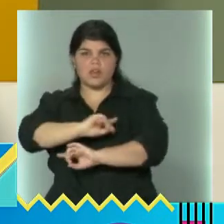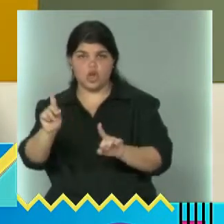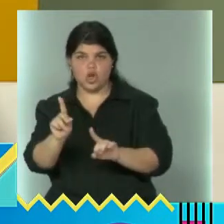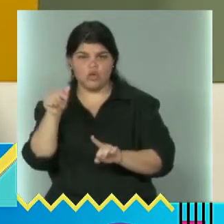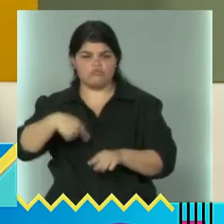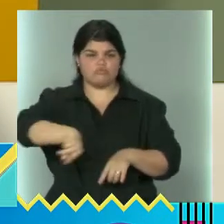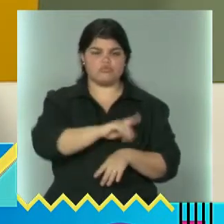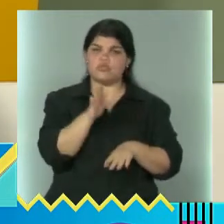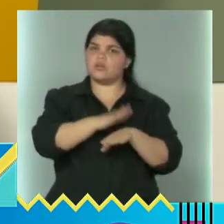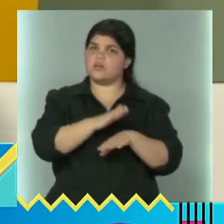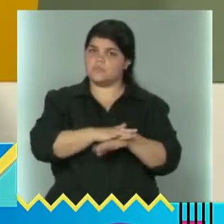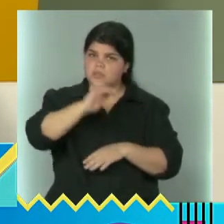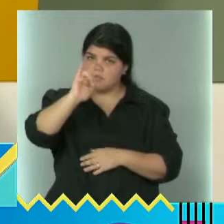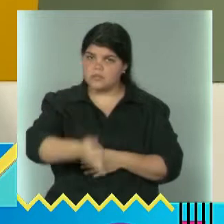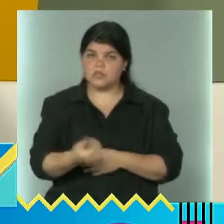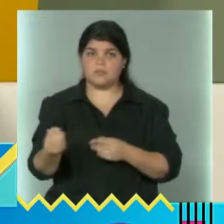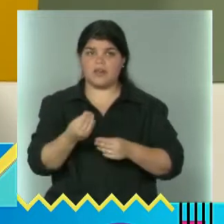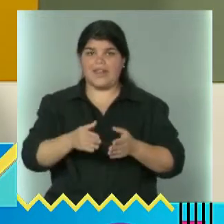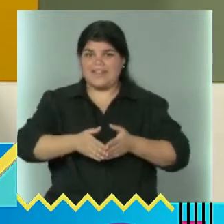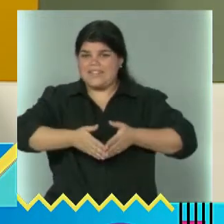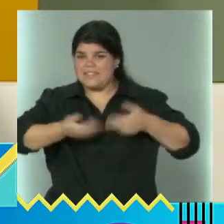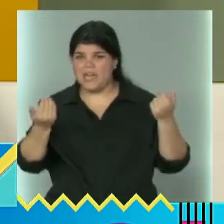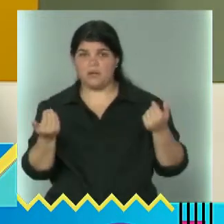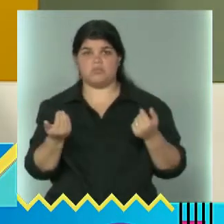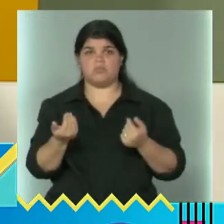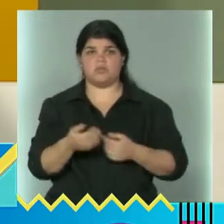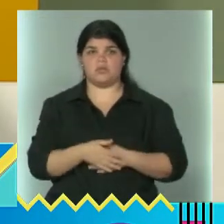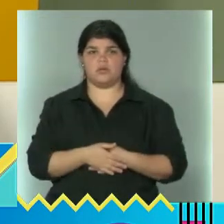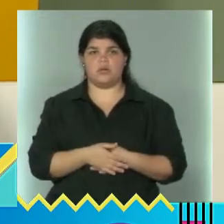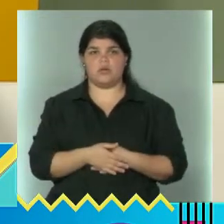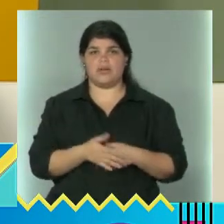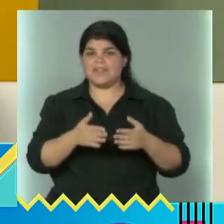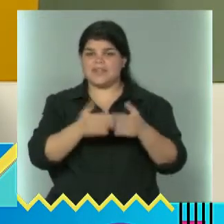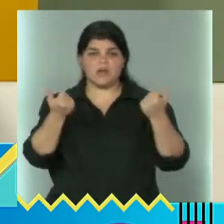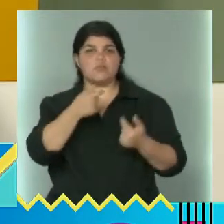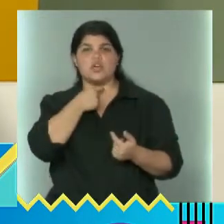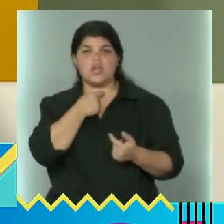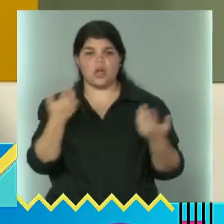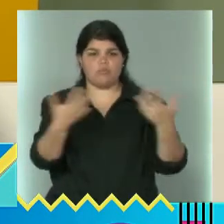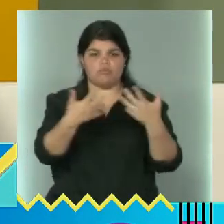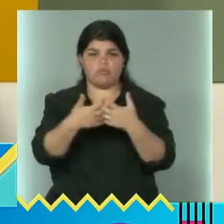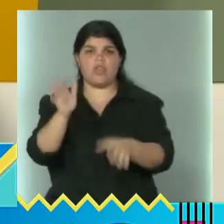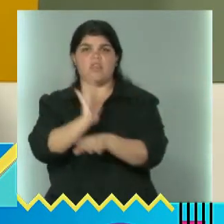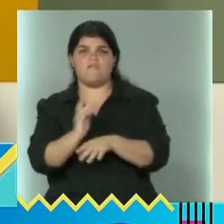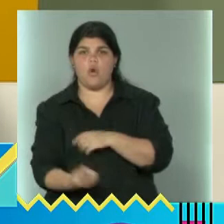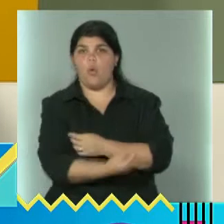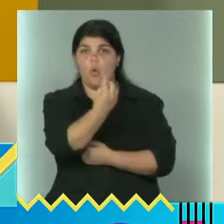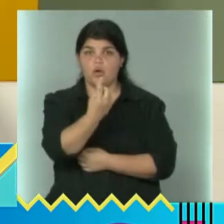nosotros en el que por apurarnos en juntar o por apurarnos en tener una sola definición,